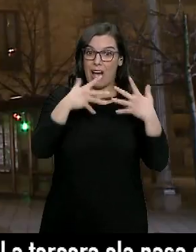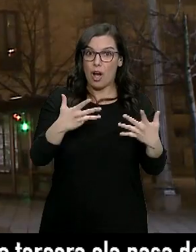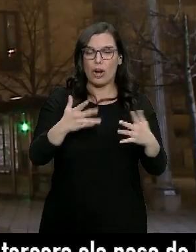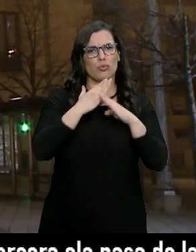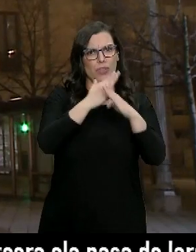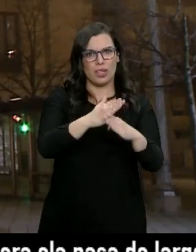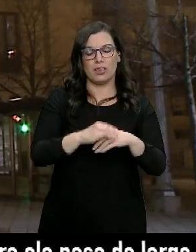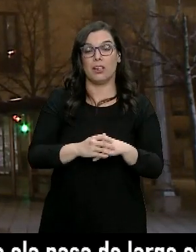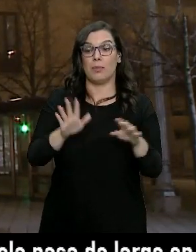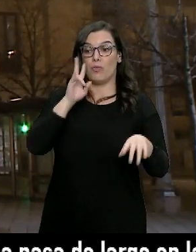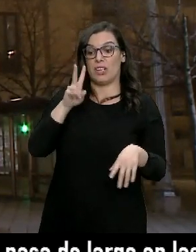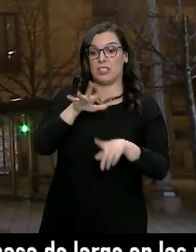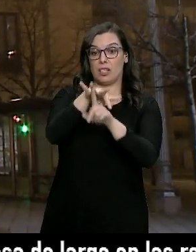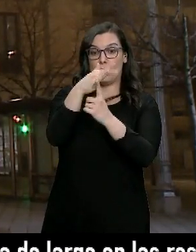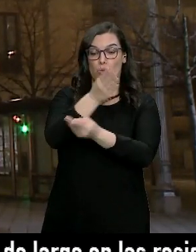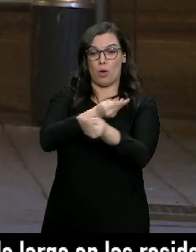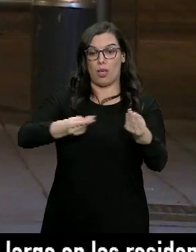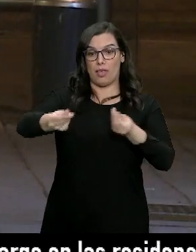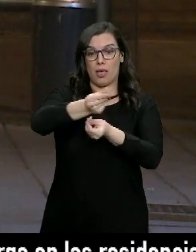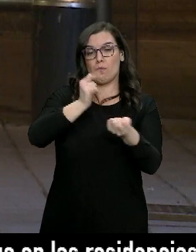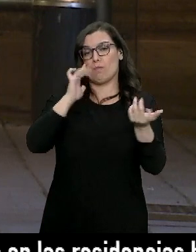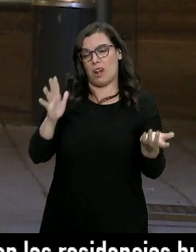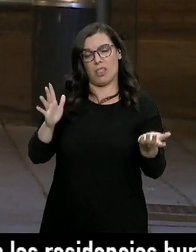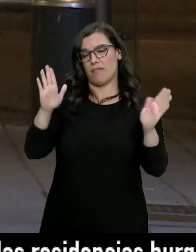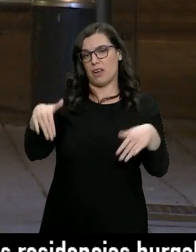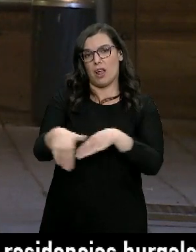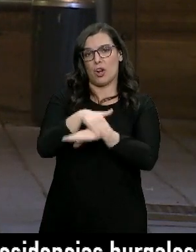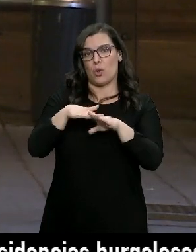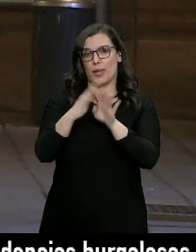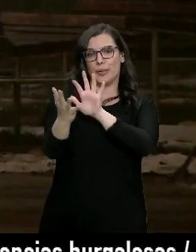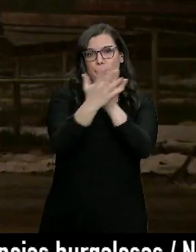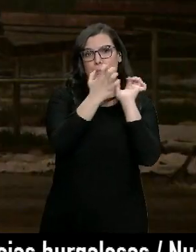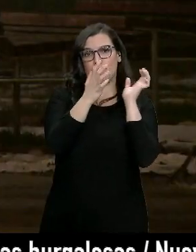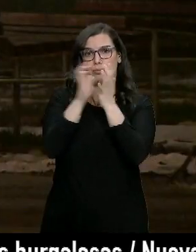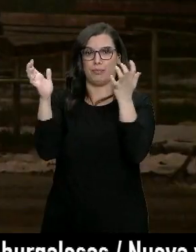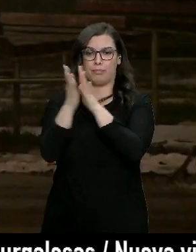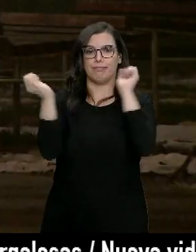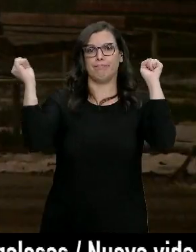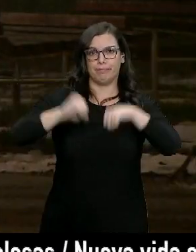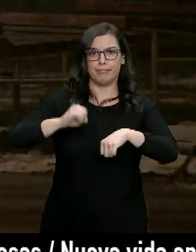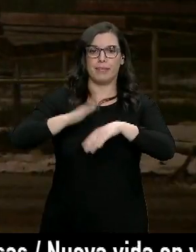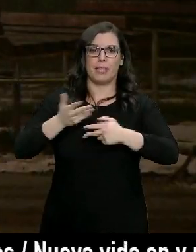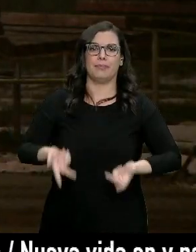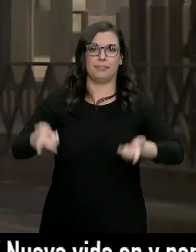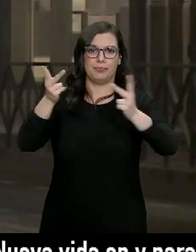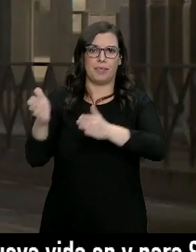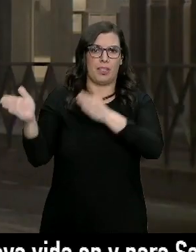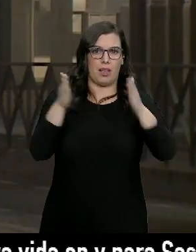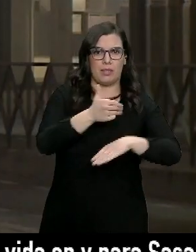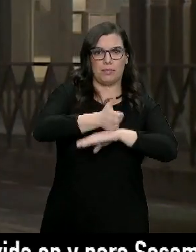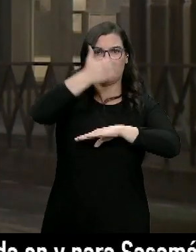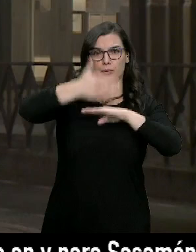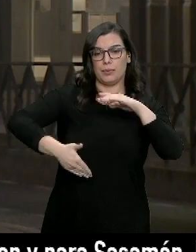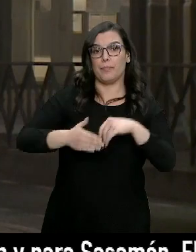asegura. Pero con este panorama el gobierno parece abocado a pactar algún tipo de acuerdo para permitir adelantar el toque de queda, el mismo que tras